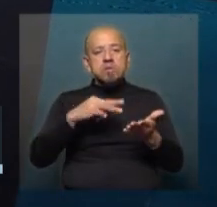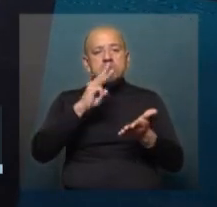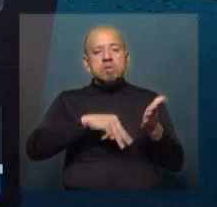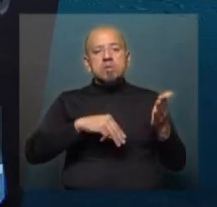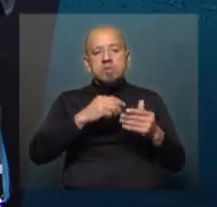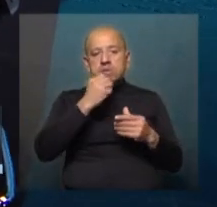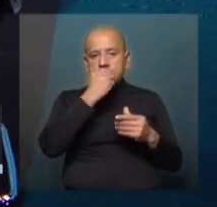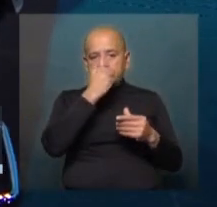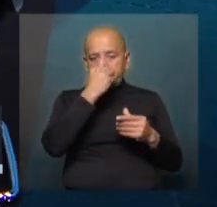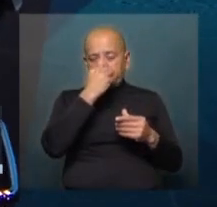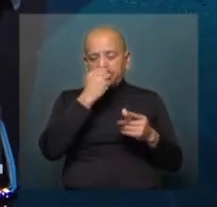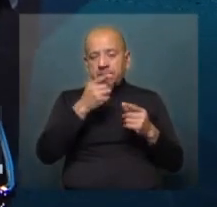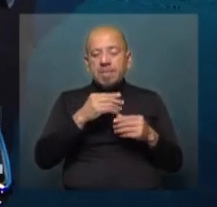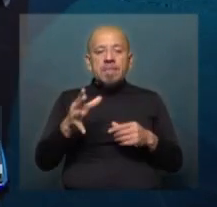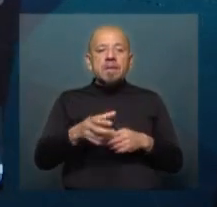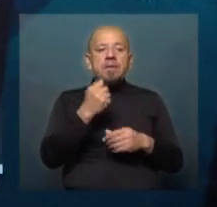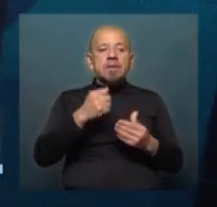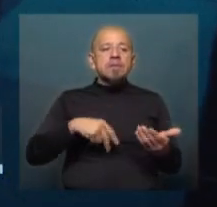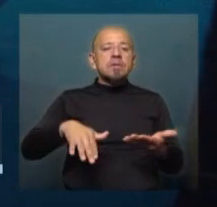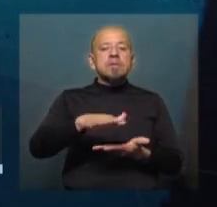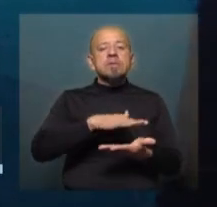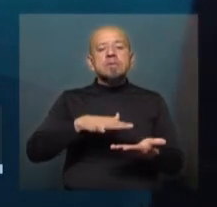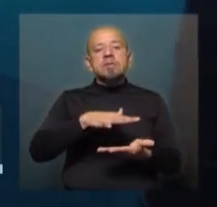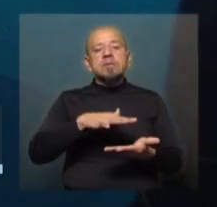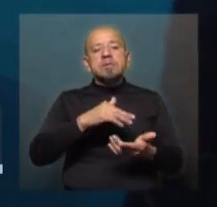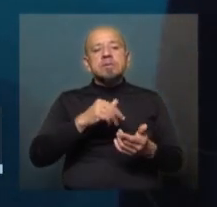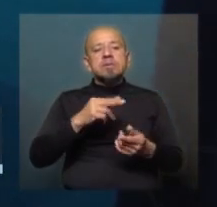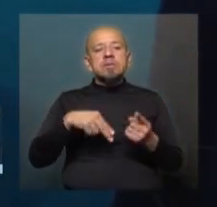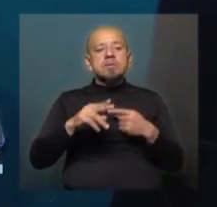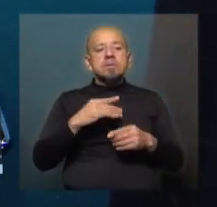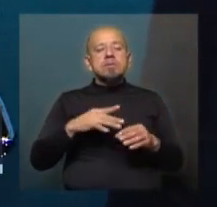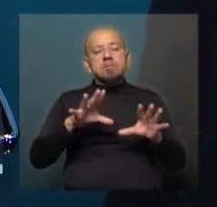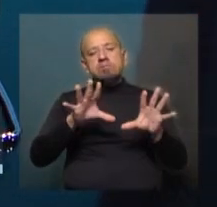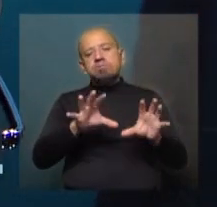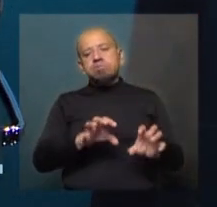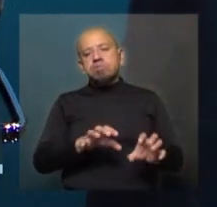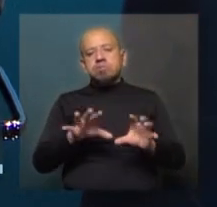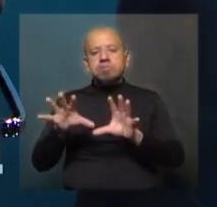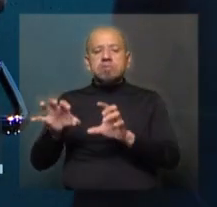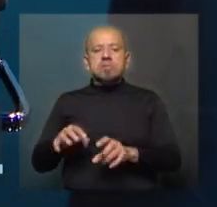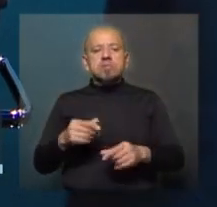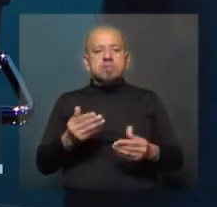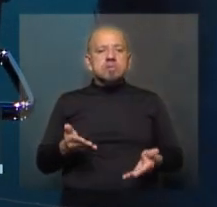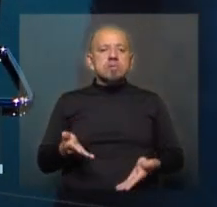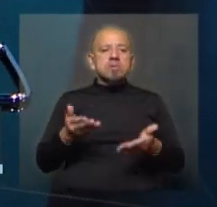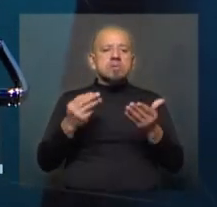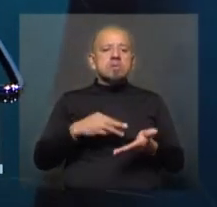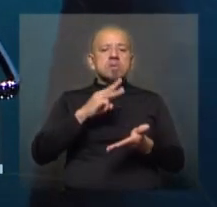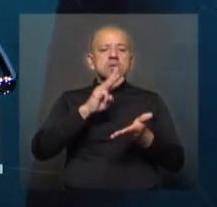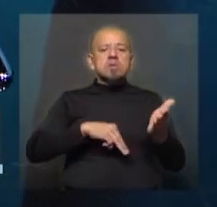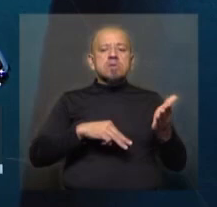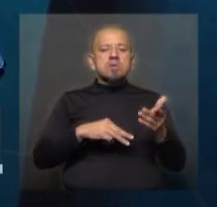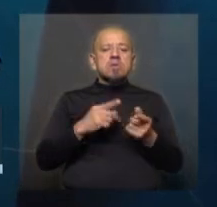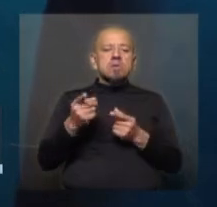recuperó espacios urbanos muy depreciados y posicionó a Barcelona como uno de